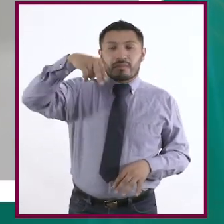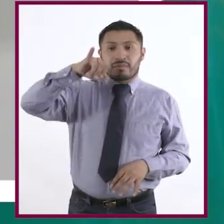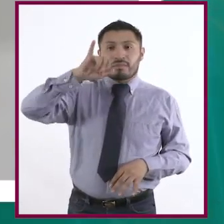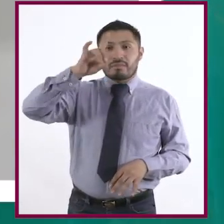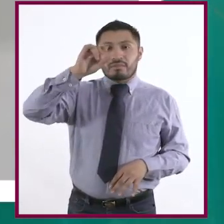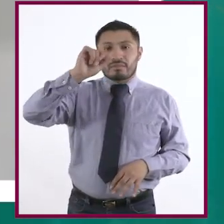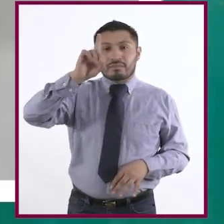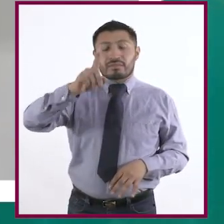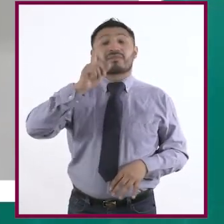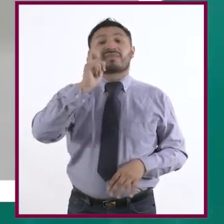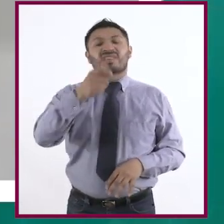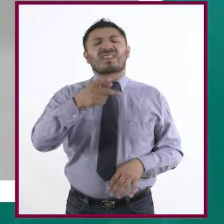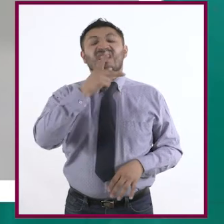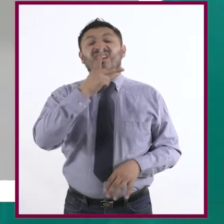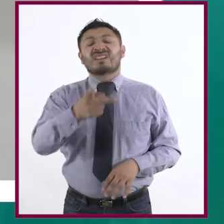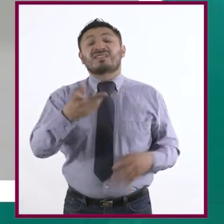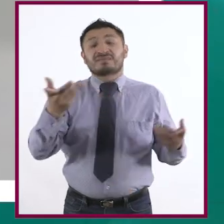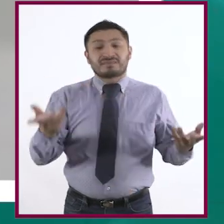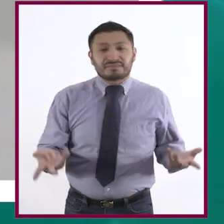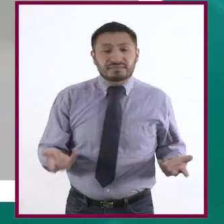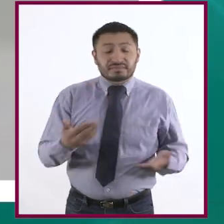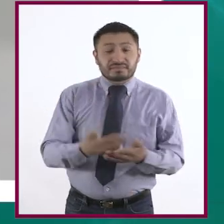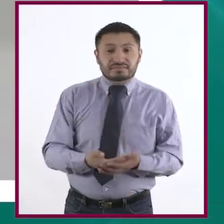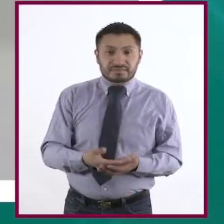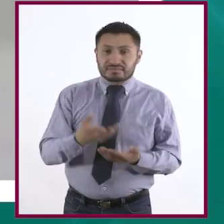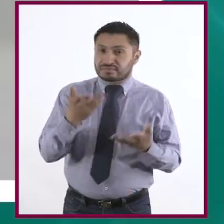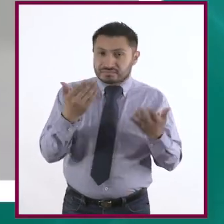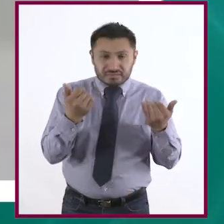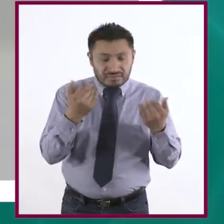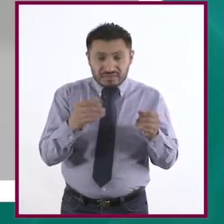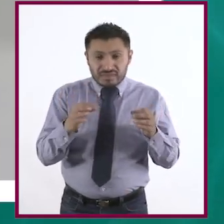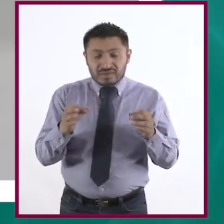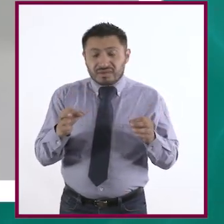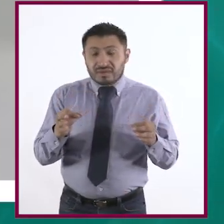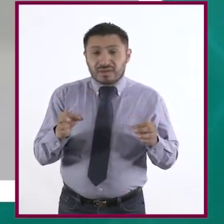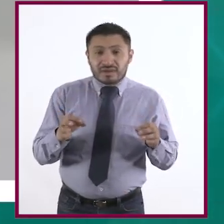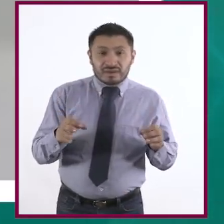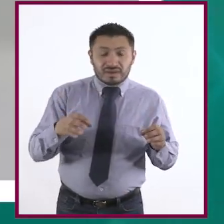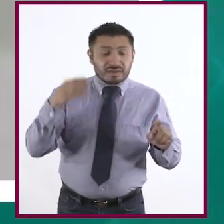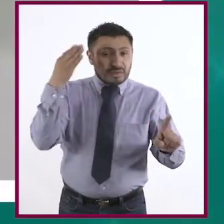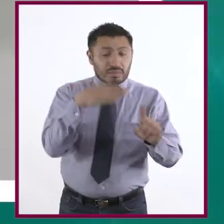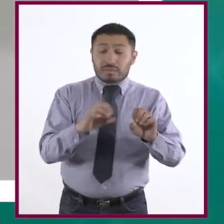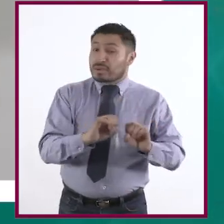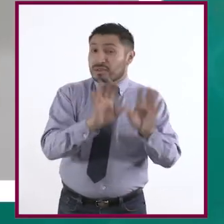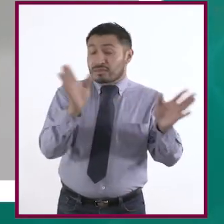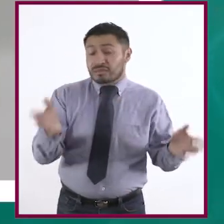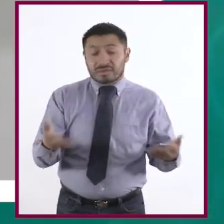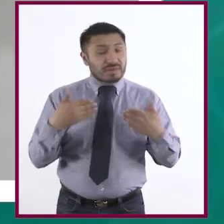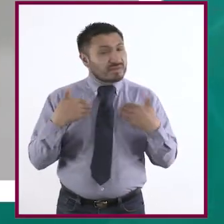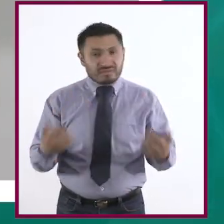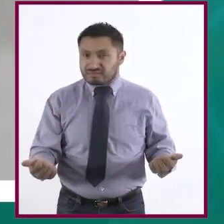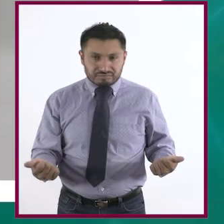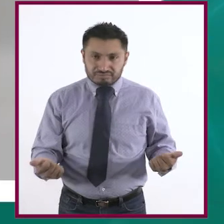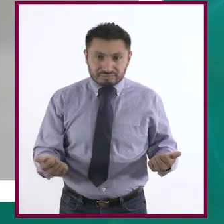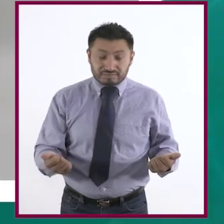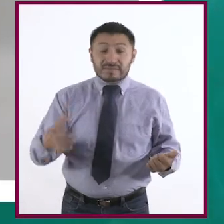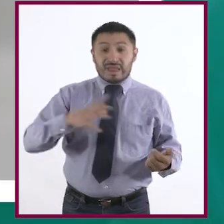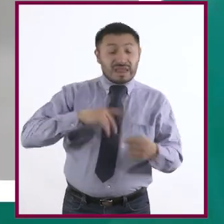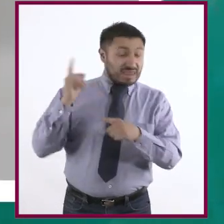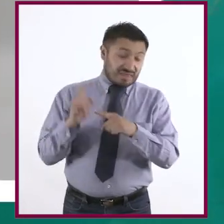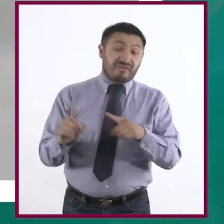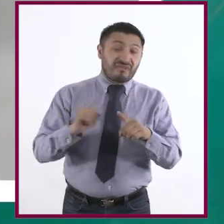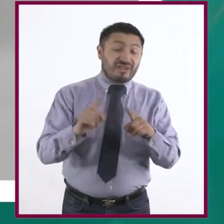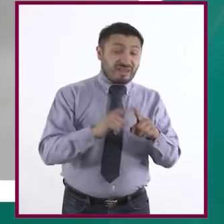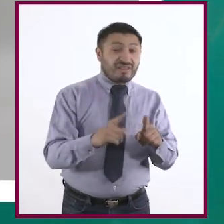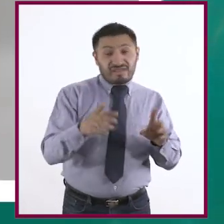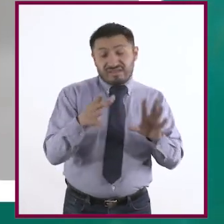término que no hay una sola forma de entenderlo. Para muchos